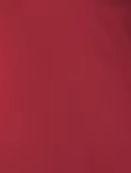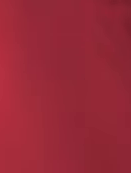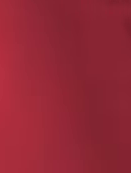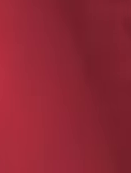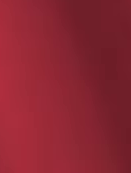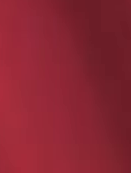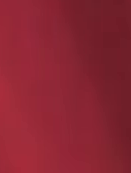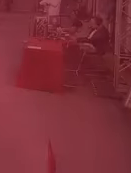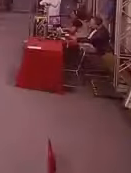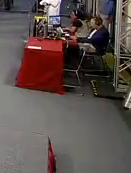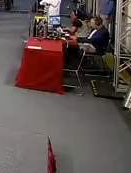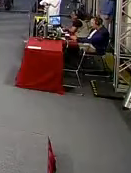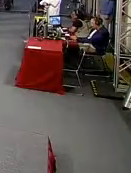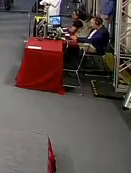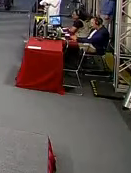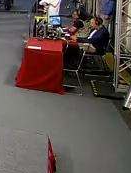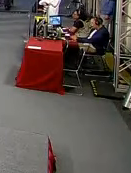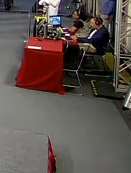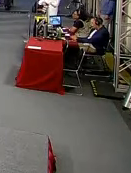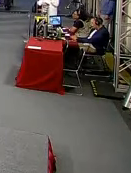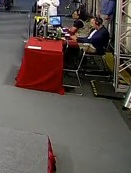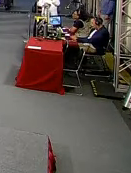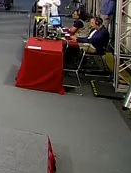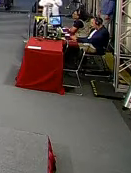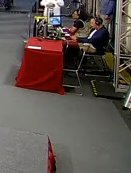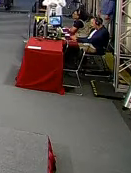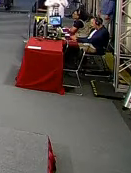Gobierno de México.